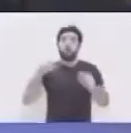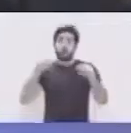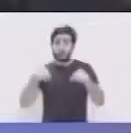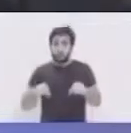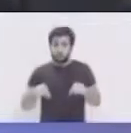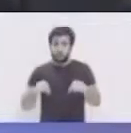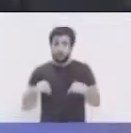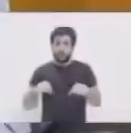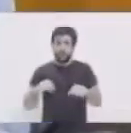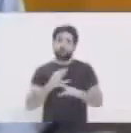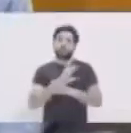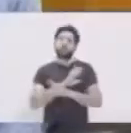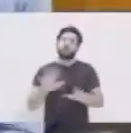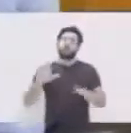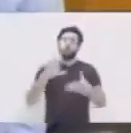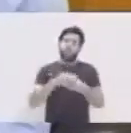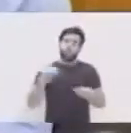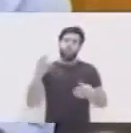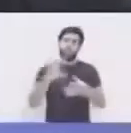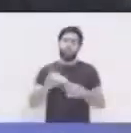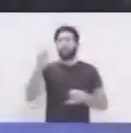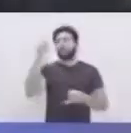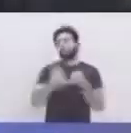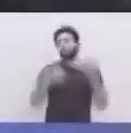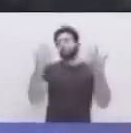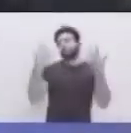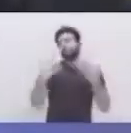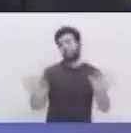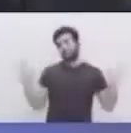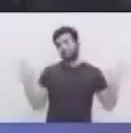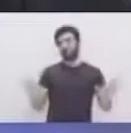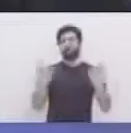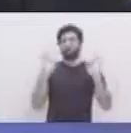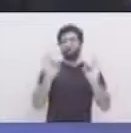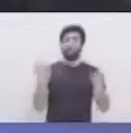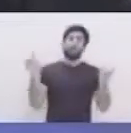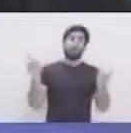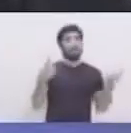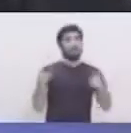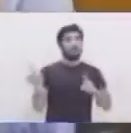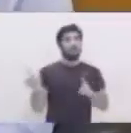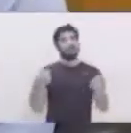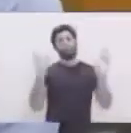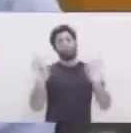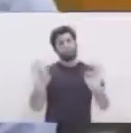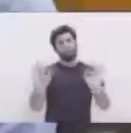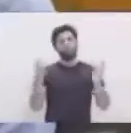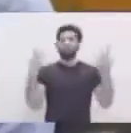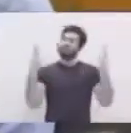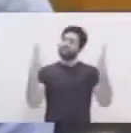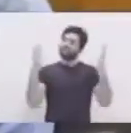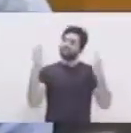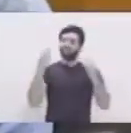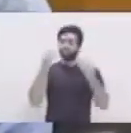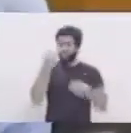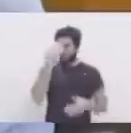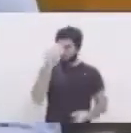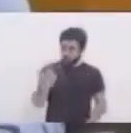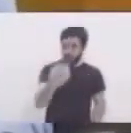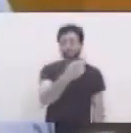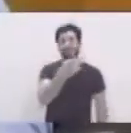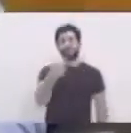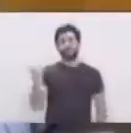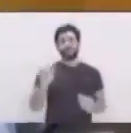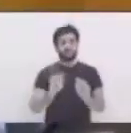ah. Y así, colorado colorín, este cuento llegó a su fin. Tarán, tan, tan. Muchas gracias, niños y niñas,